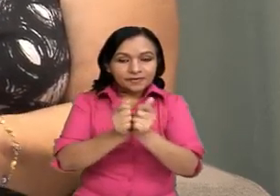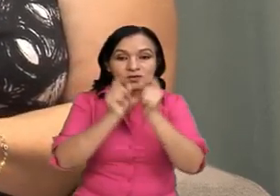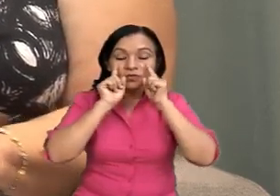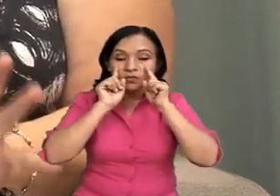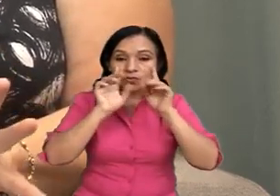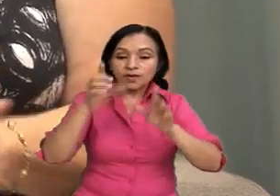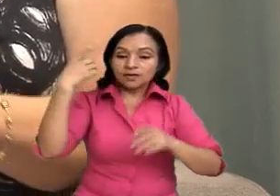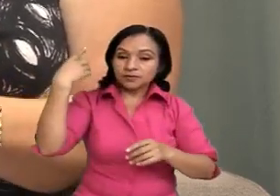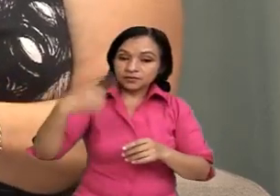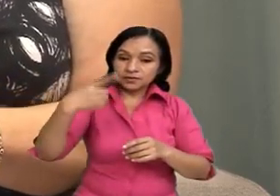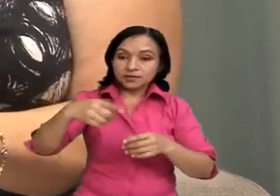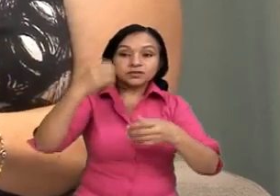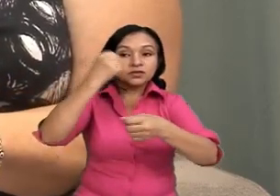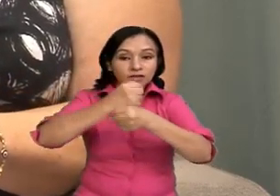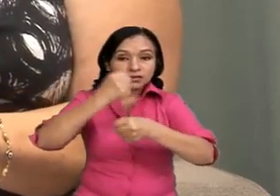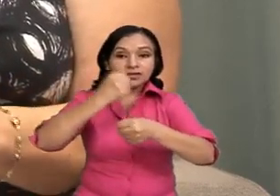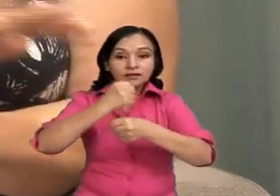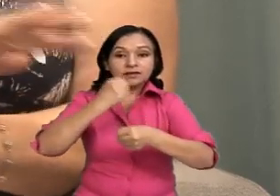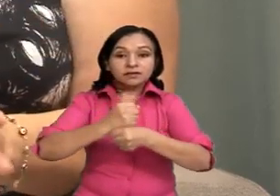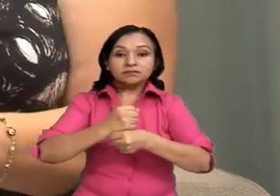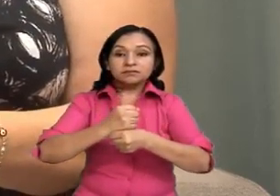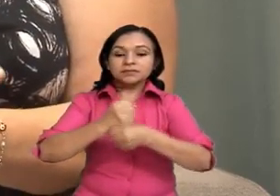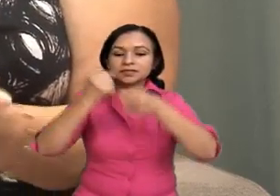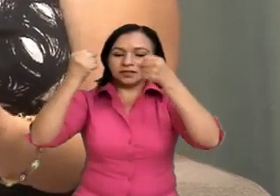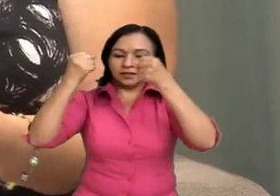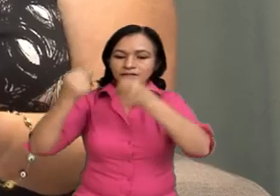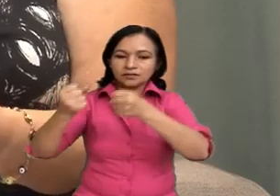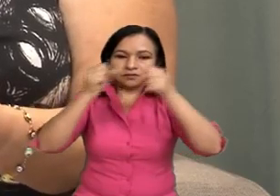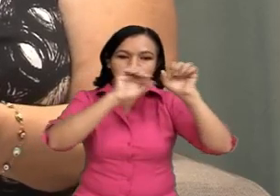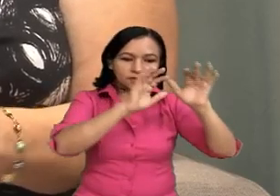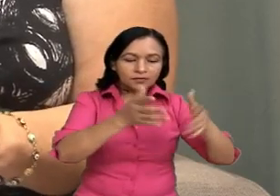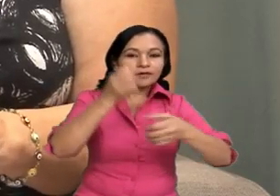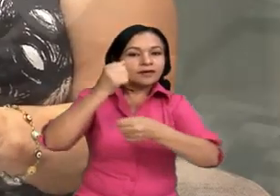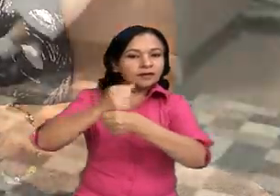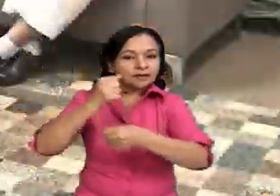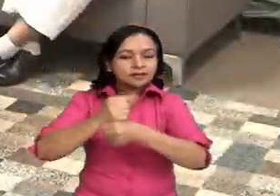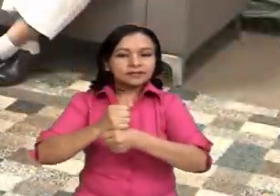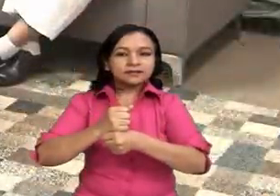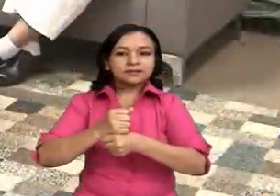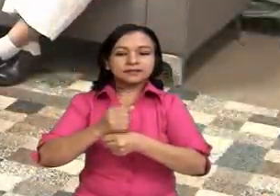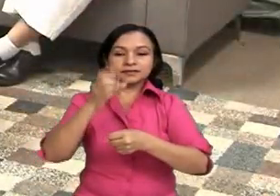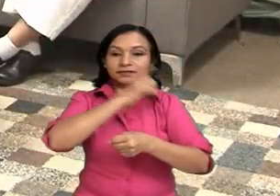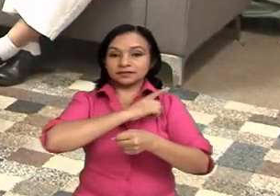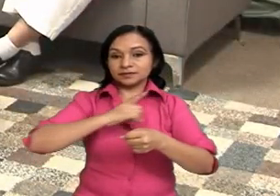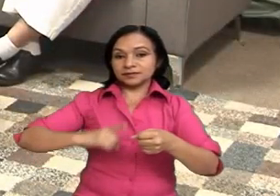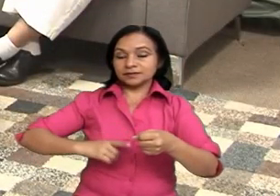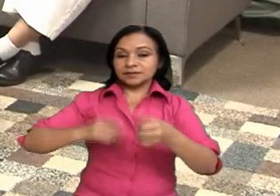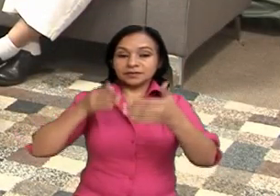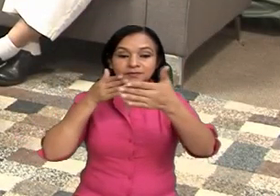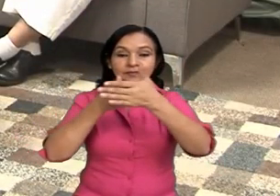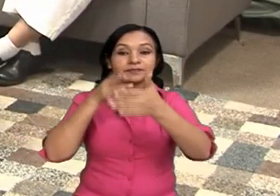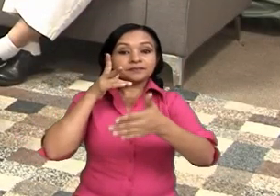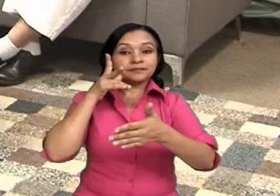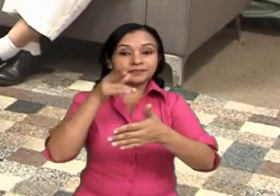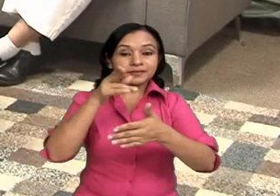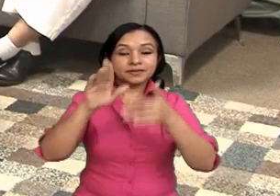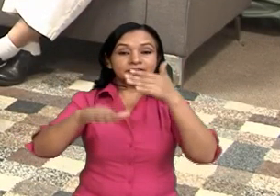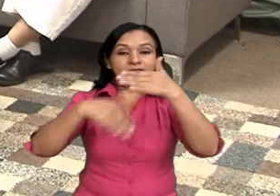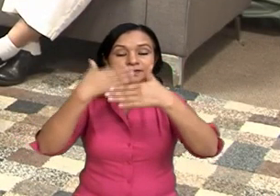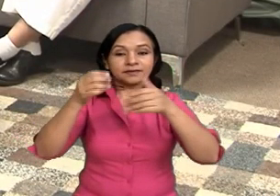de los derechos laborables de los trabajadores. Diputada Vile, tenemos, compañera Justa, tenemos que hacer una pausa, pero al volver